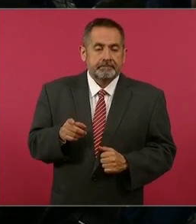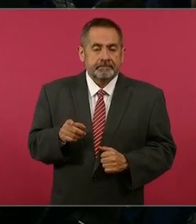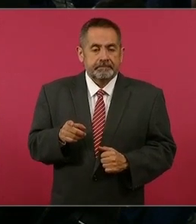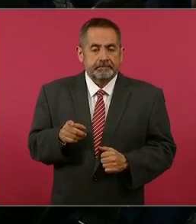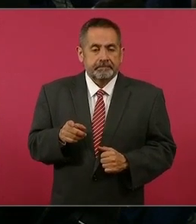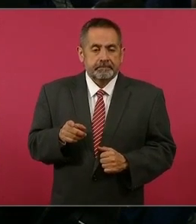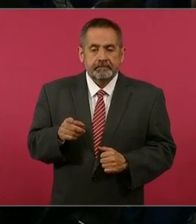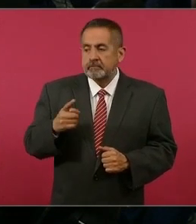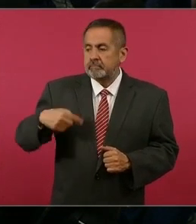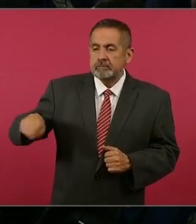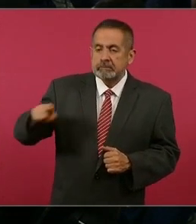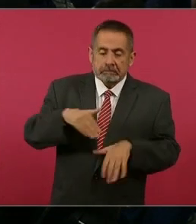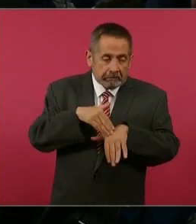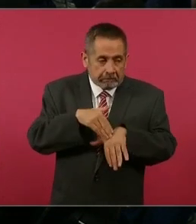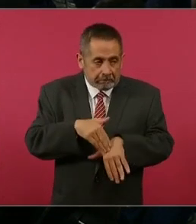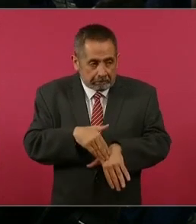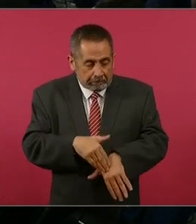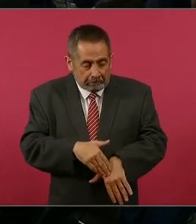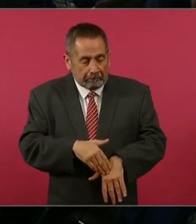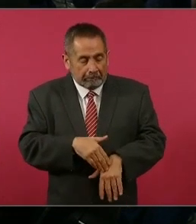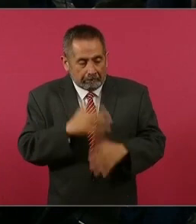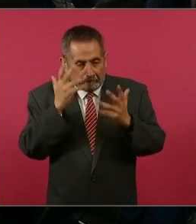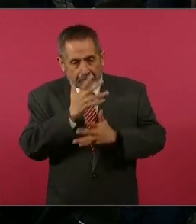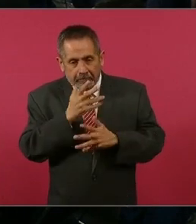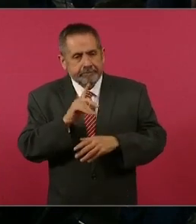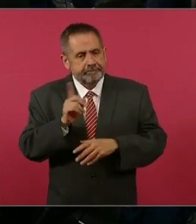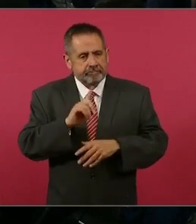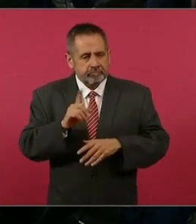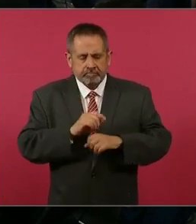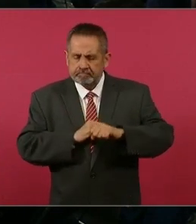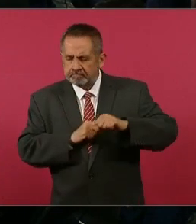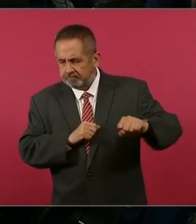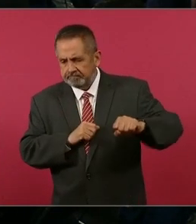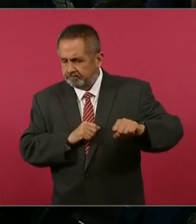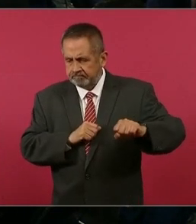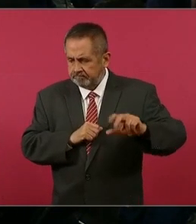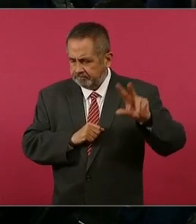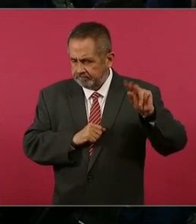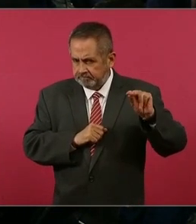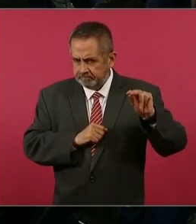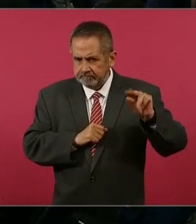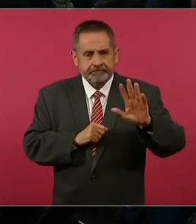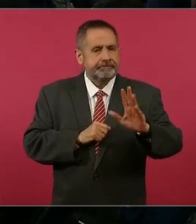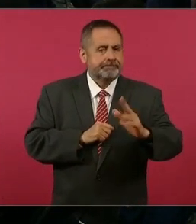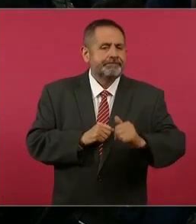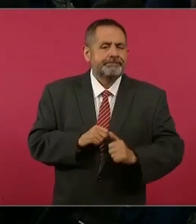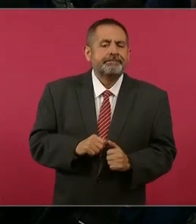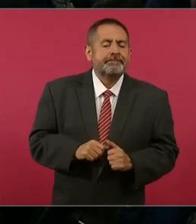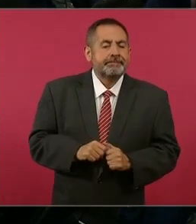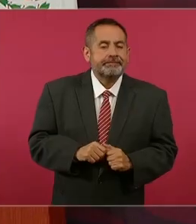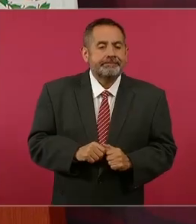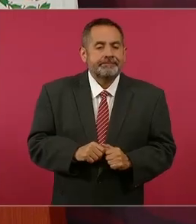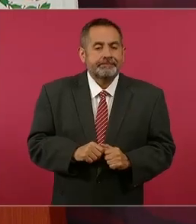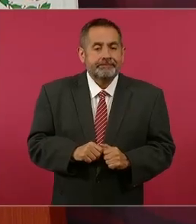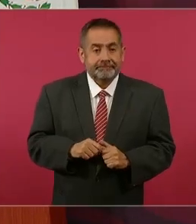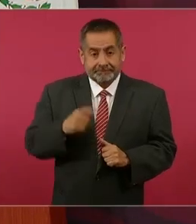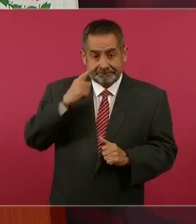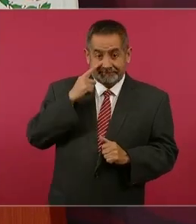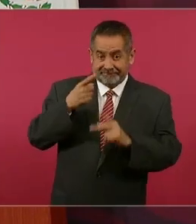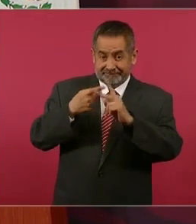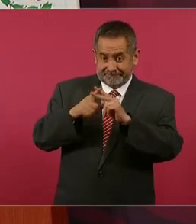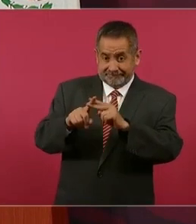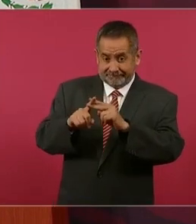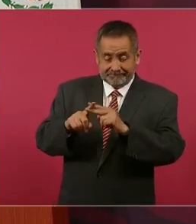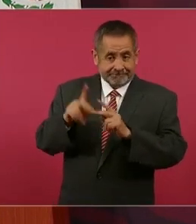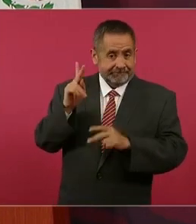no se dejen sorprender. Entonces, a partir de que se inició